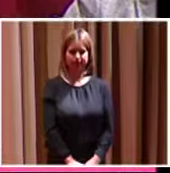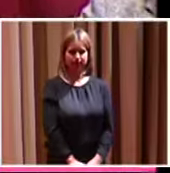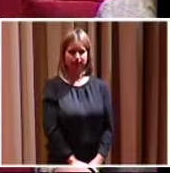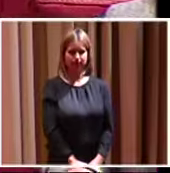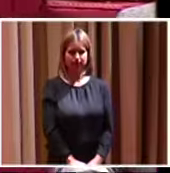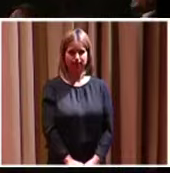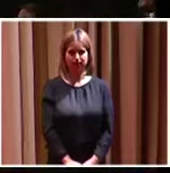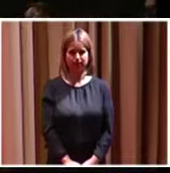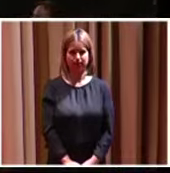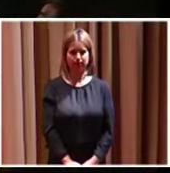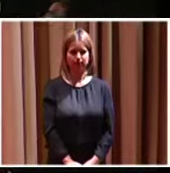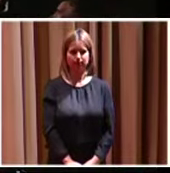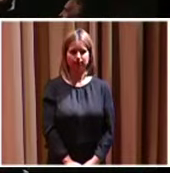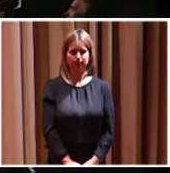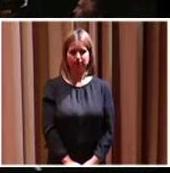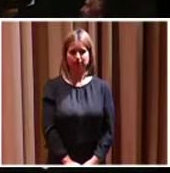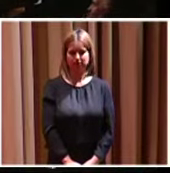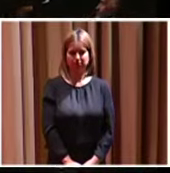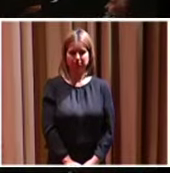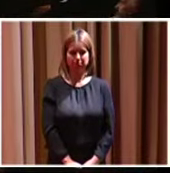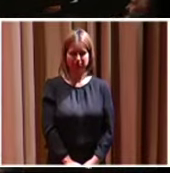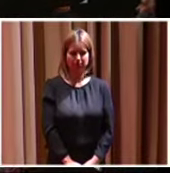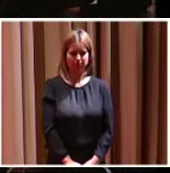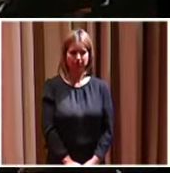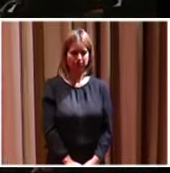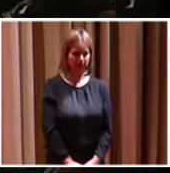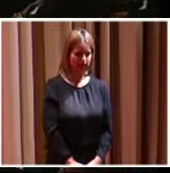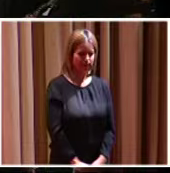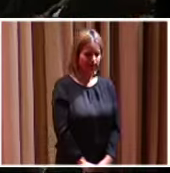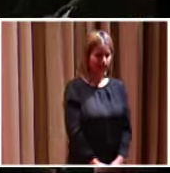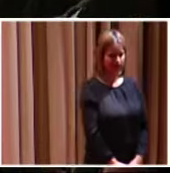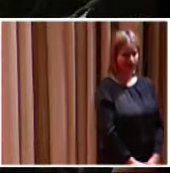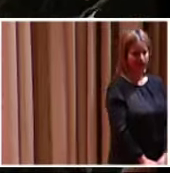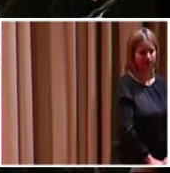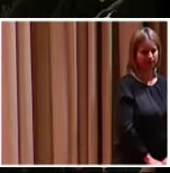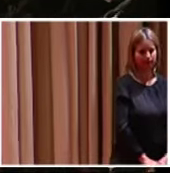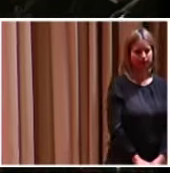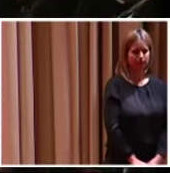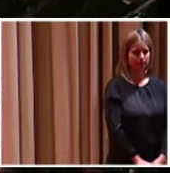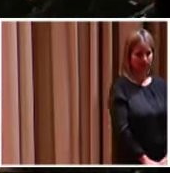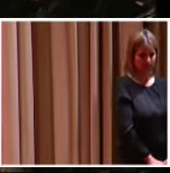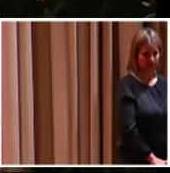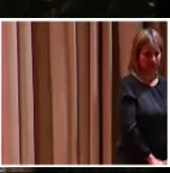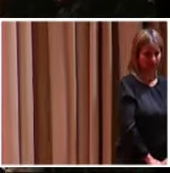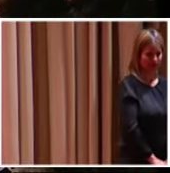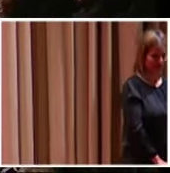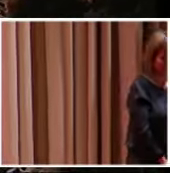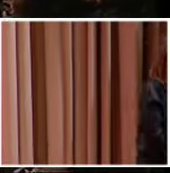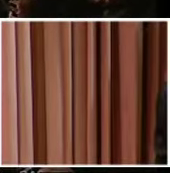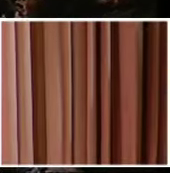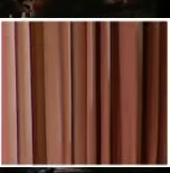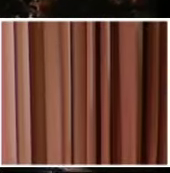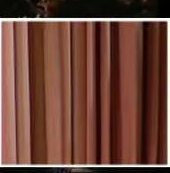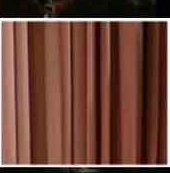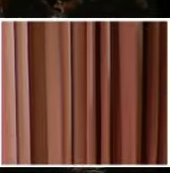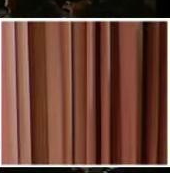el testimonio, sois, le ha dicho, el testimonio de la historia arraigada en nuestra ciudad. Muchas y también gracias, con un prometedor futuro. A